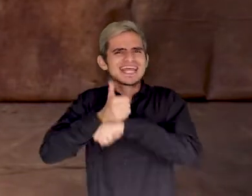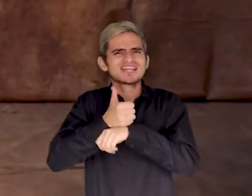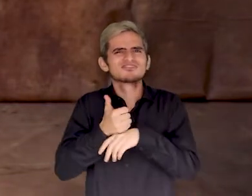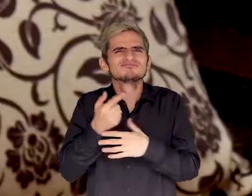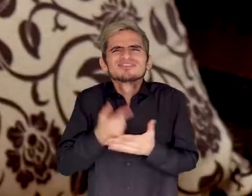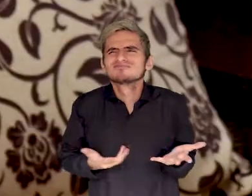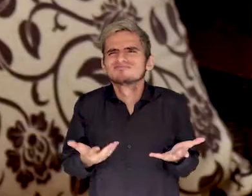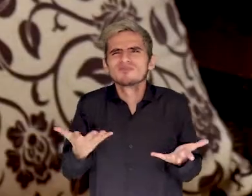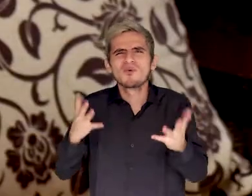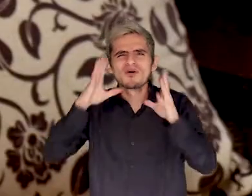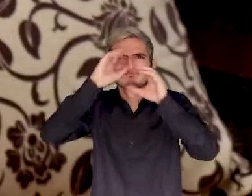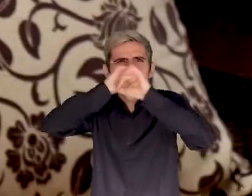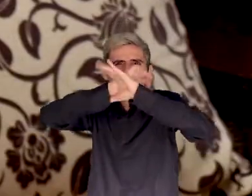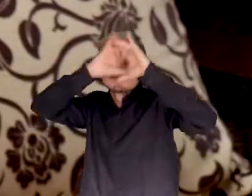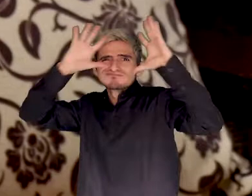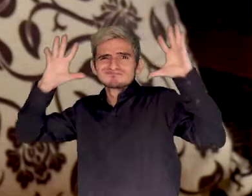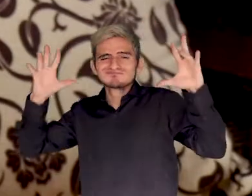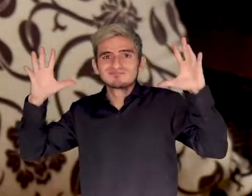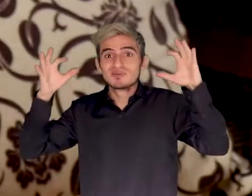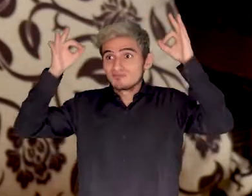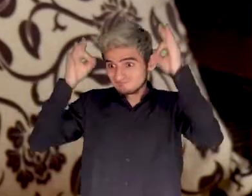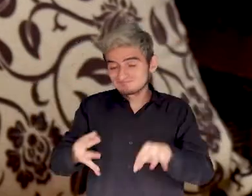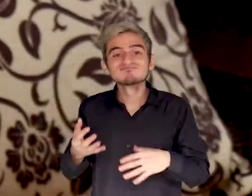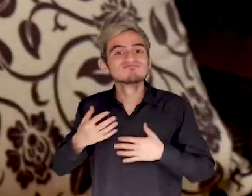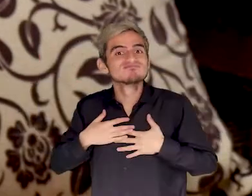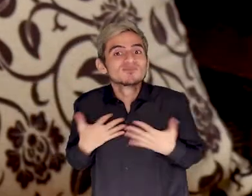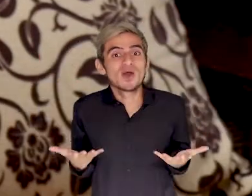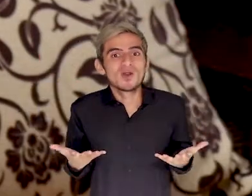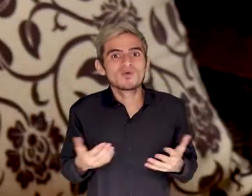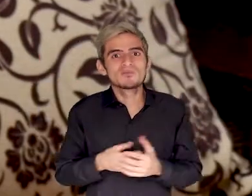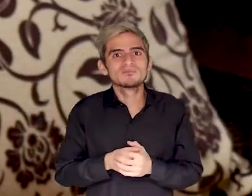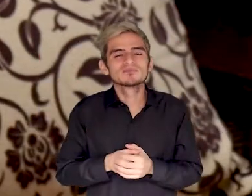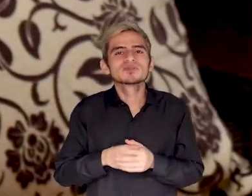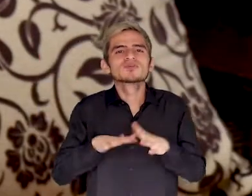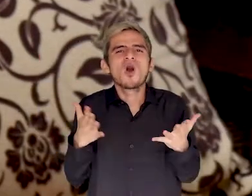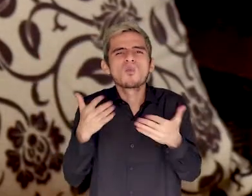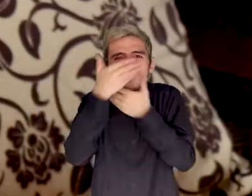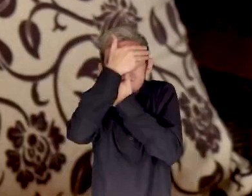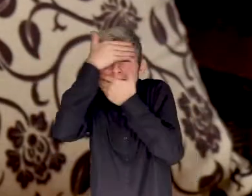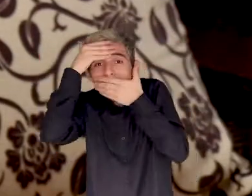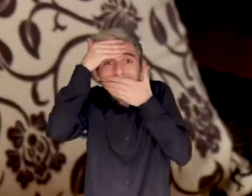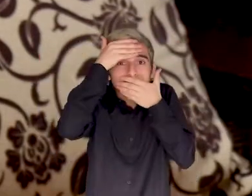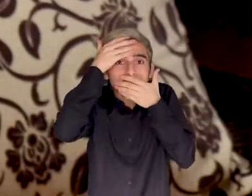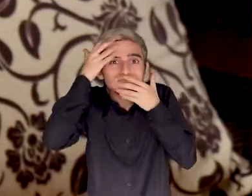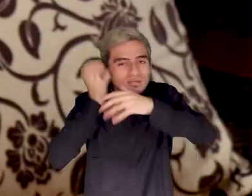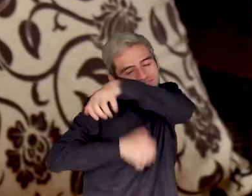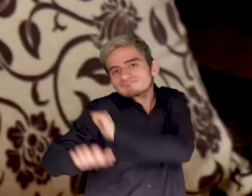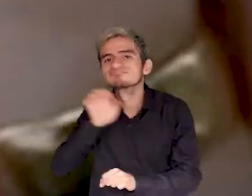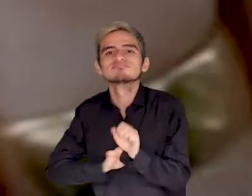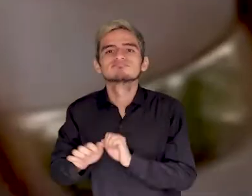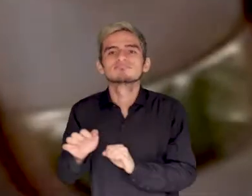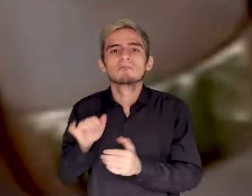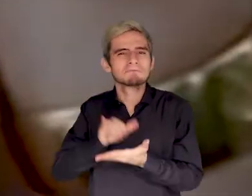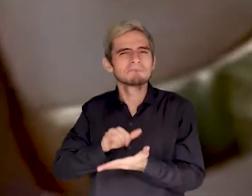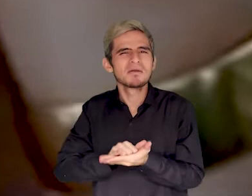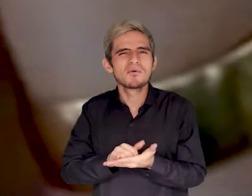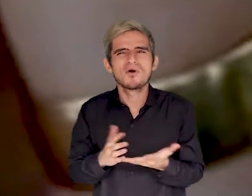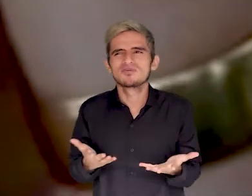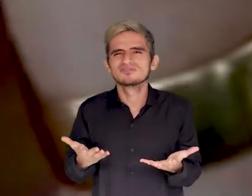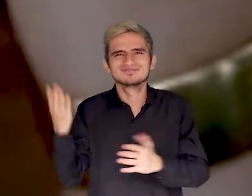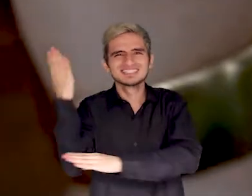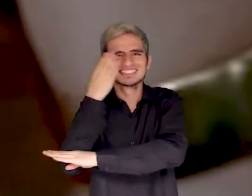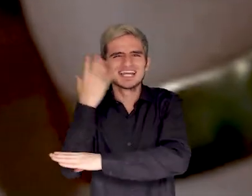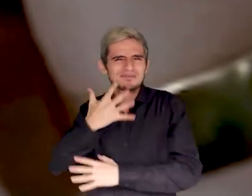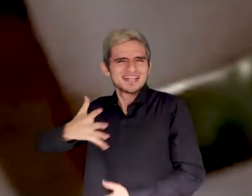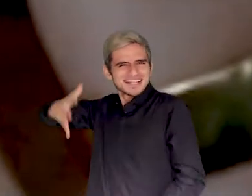no tienen por qué. La dirección es hacer realidad los sueños. Y en este momento es